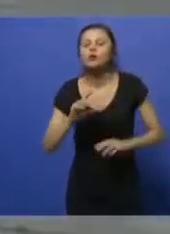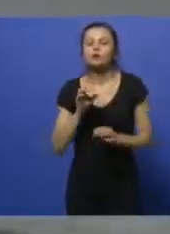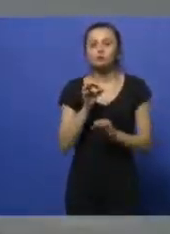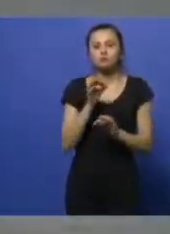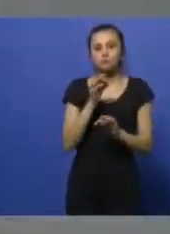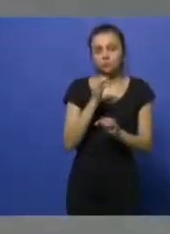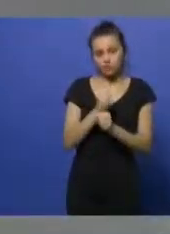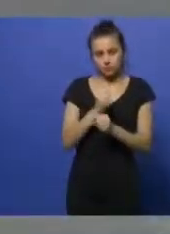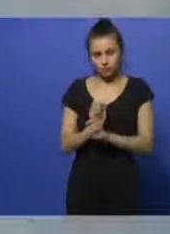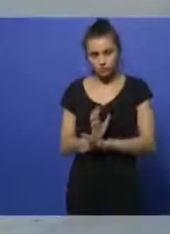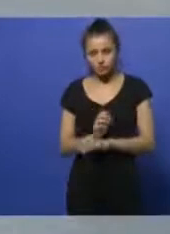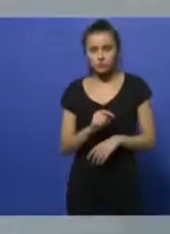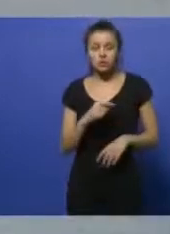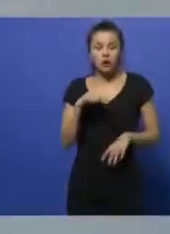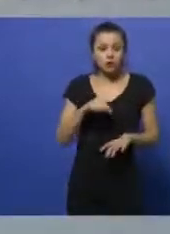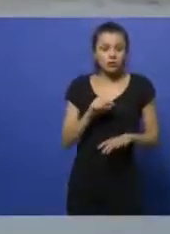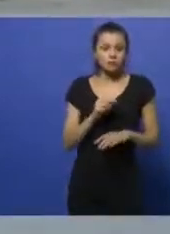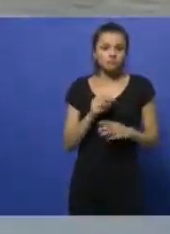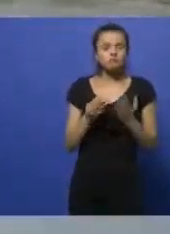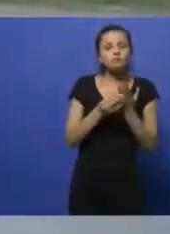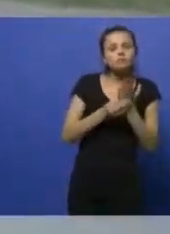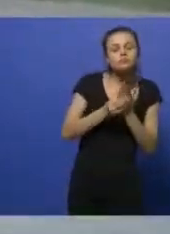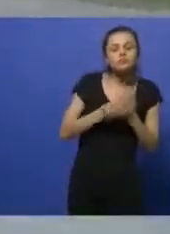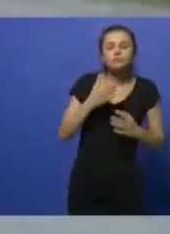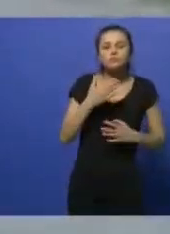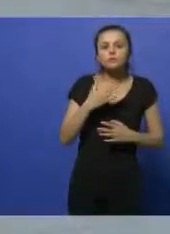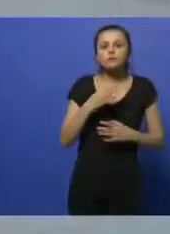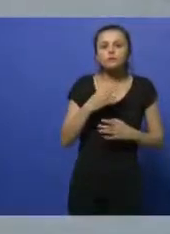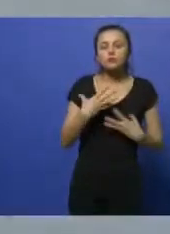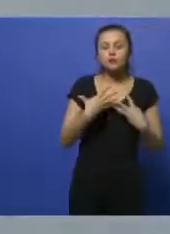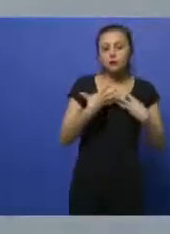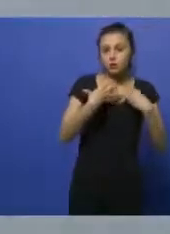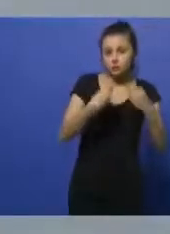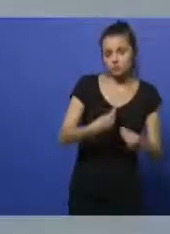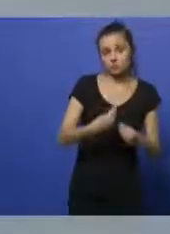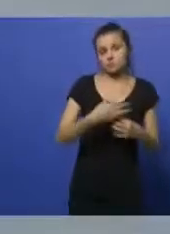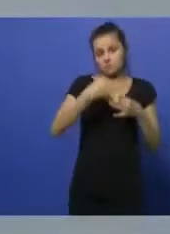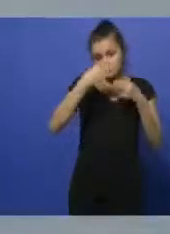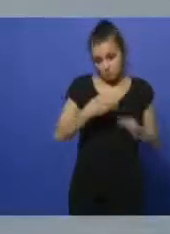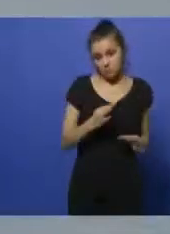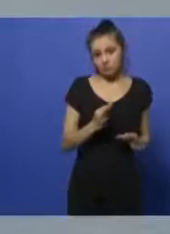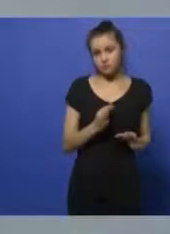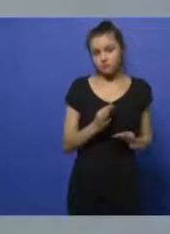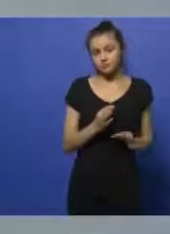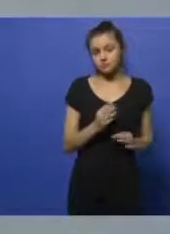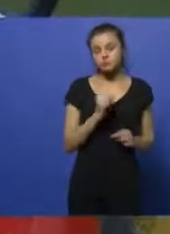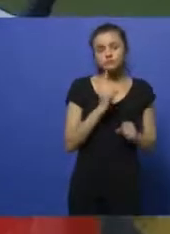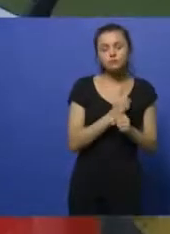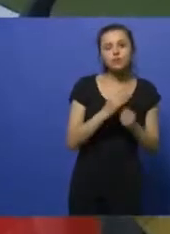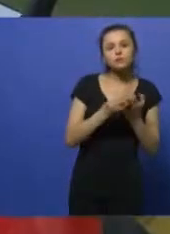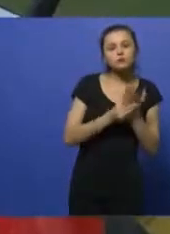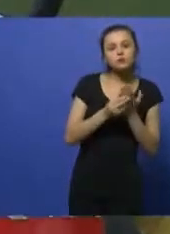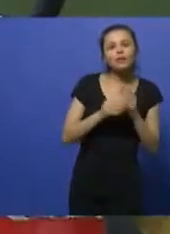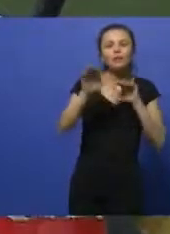un ministerio de un ministerio de defensa serio, lo primero que hace un ministro es llamar a todos